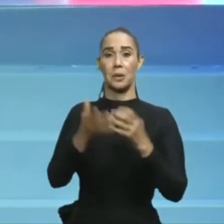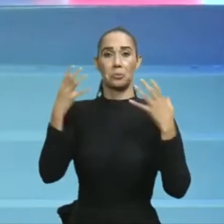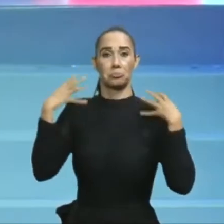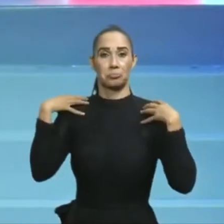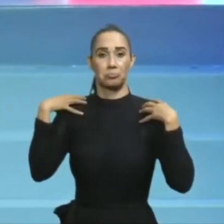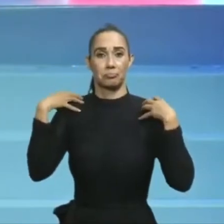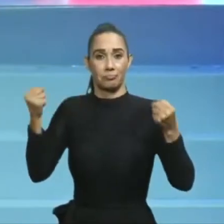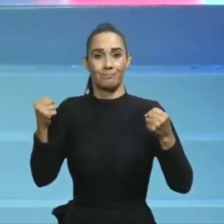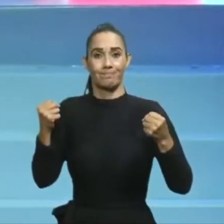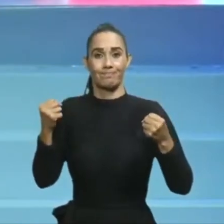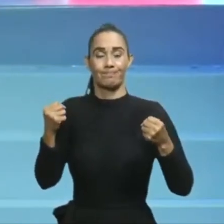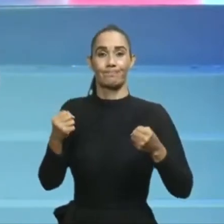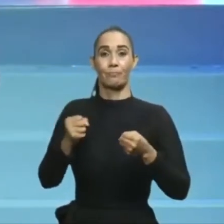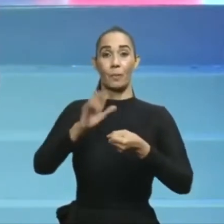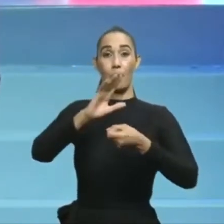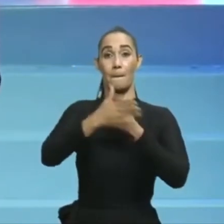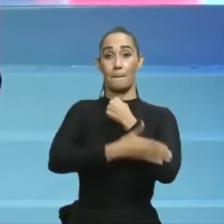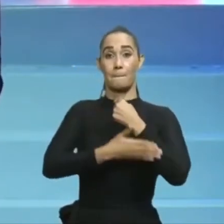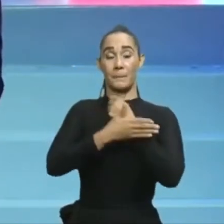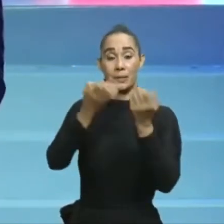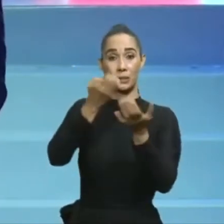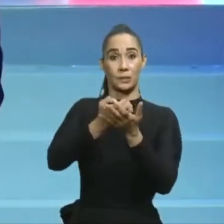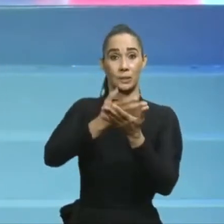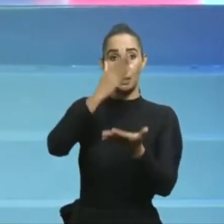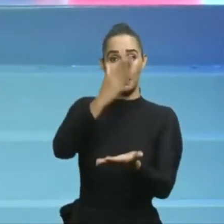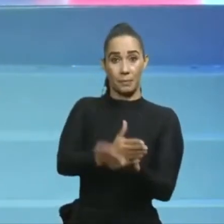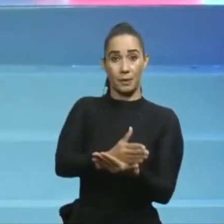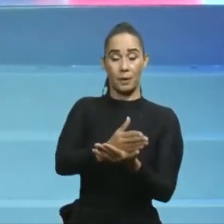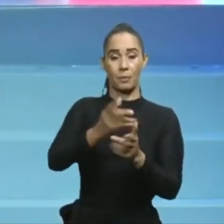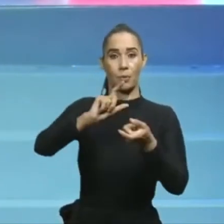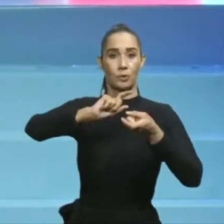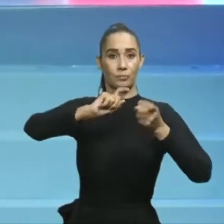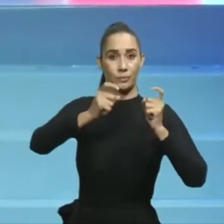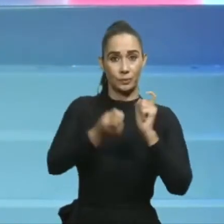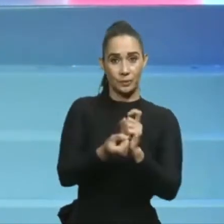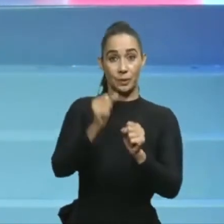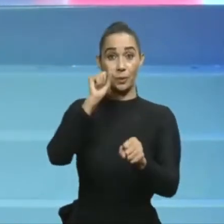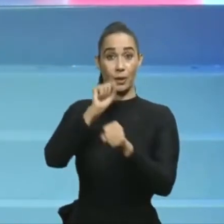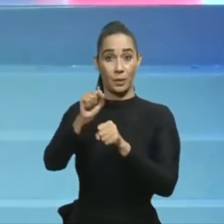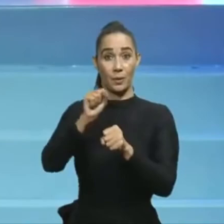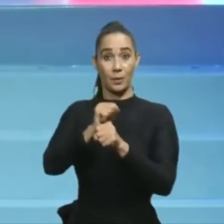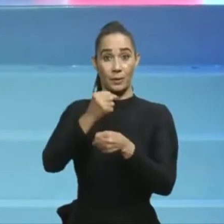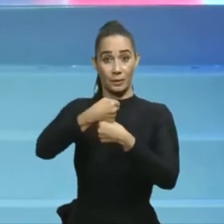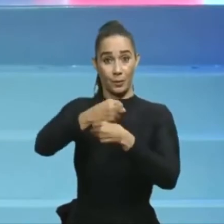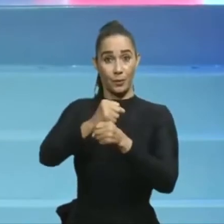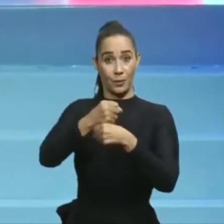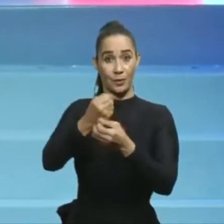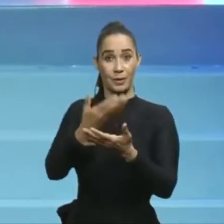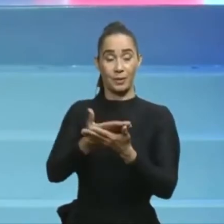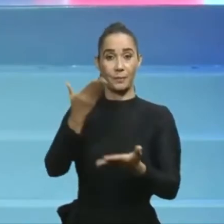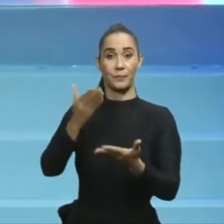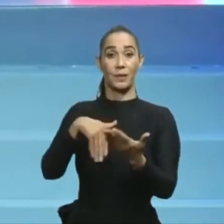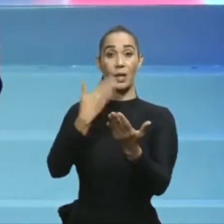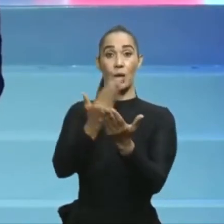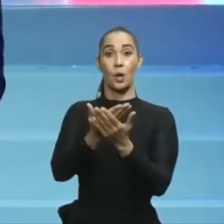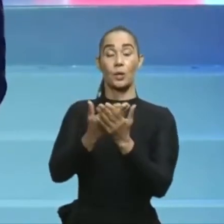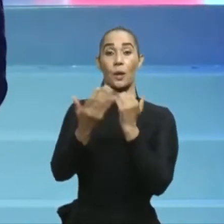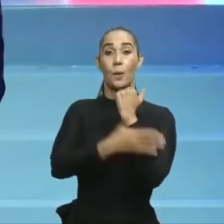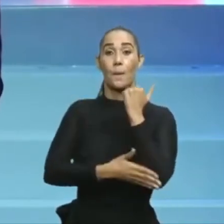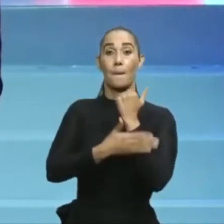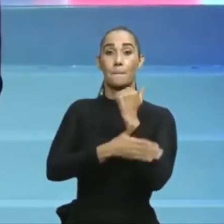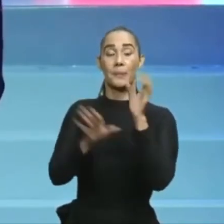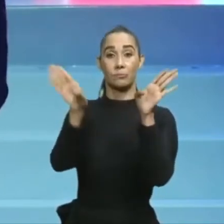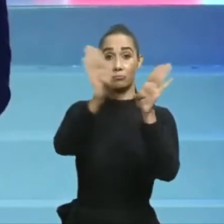encontramos un país con la economía paralizada y restauramos el trabajo y la producción encontramos un país